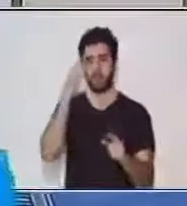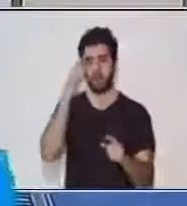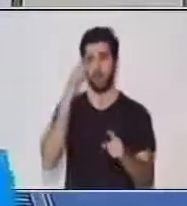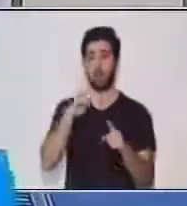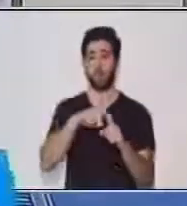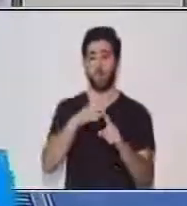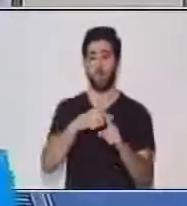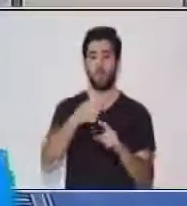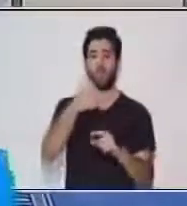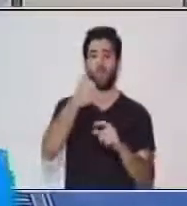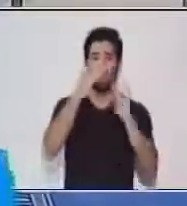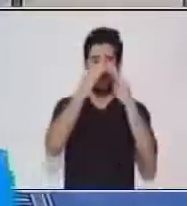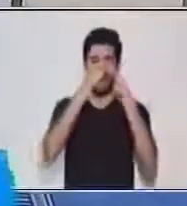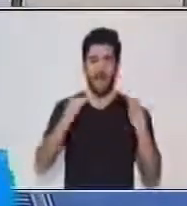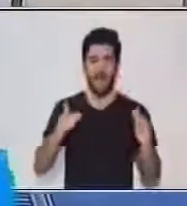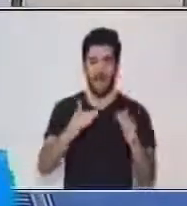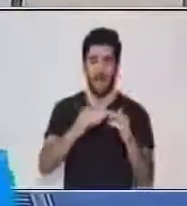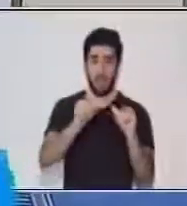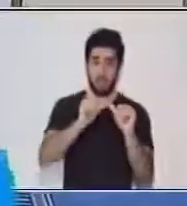máxima,